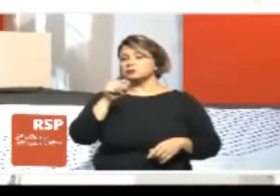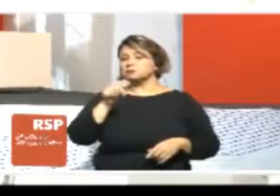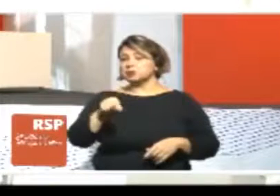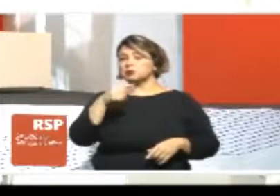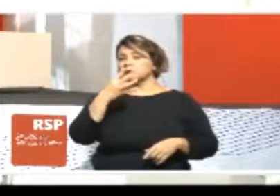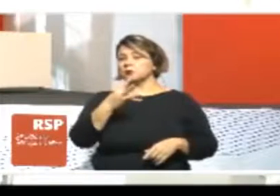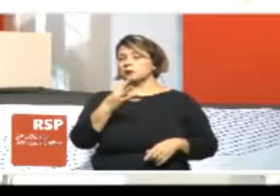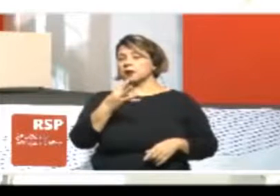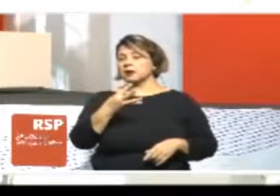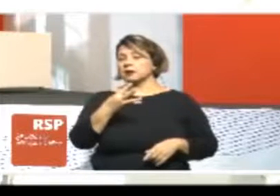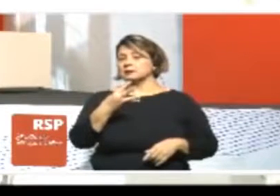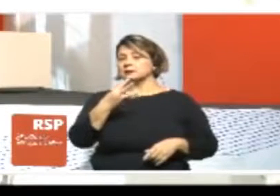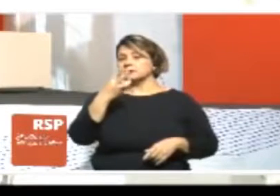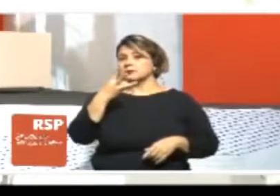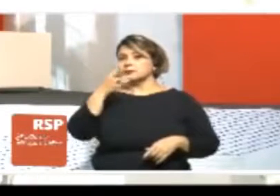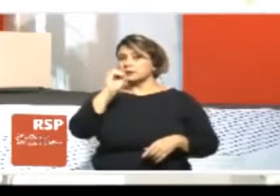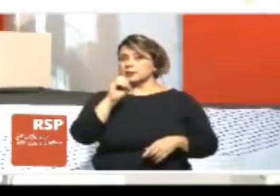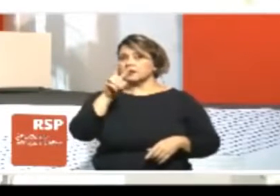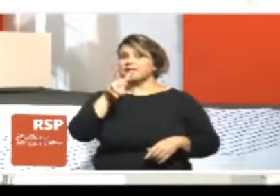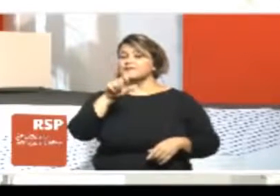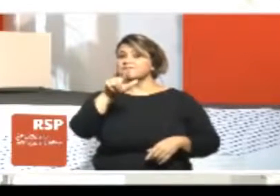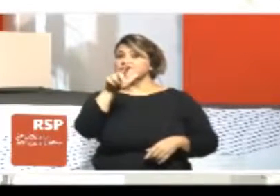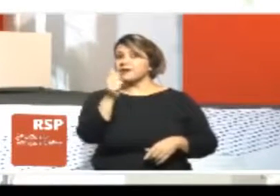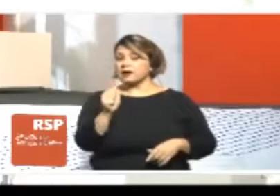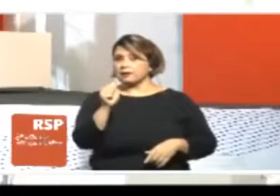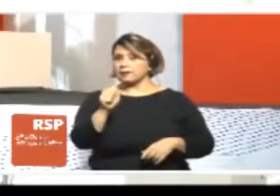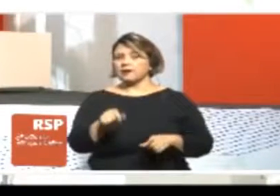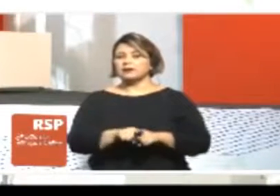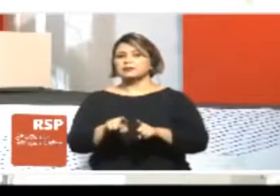7.436 puestos disponibles, o sea que hubo